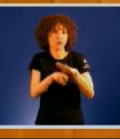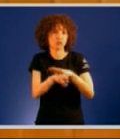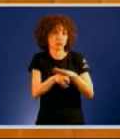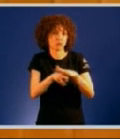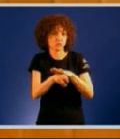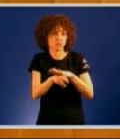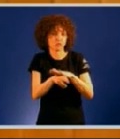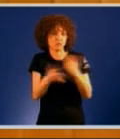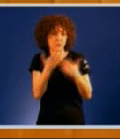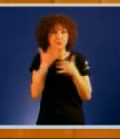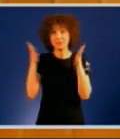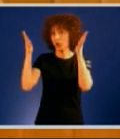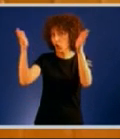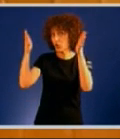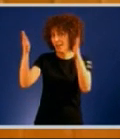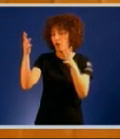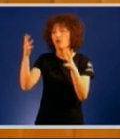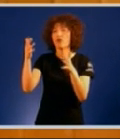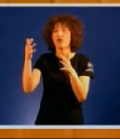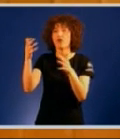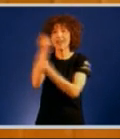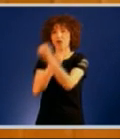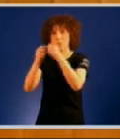este caso, ao Consello de Economía